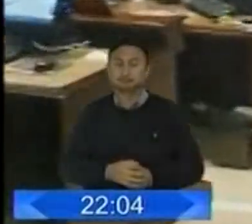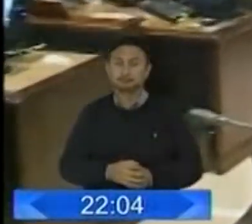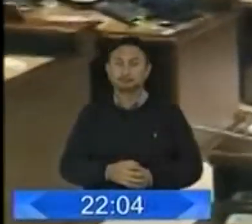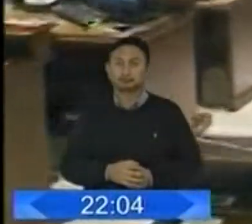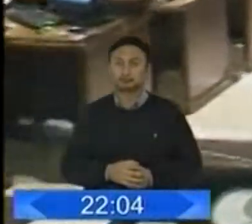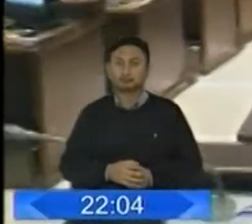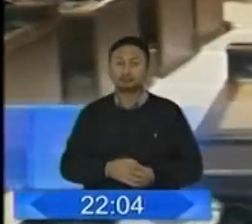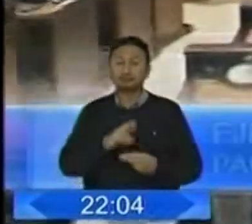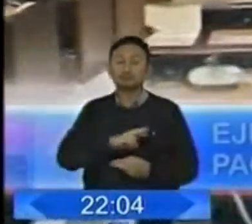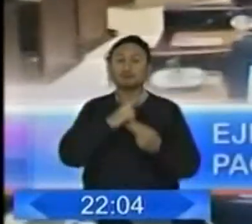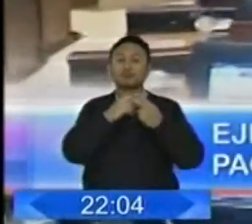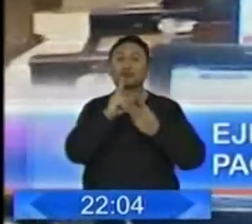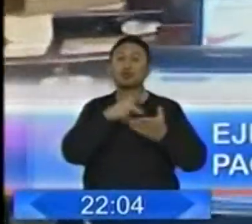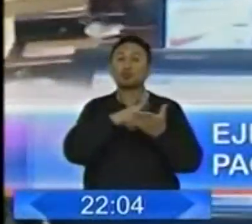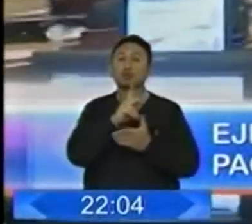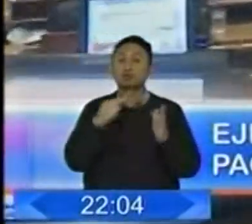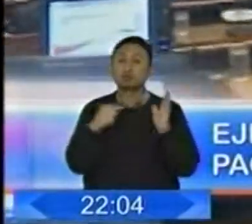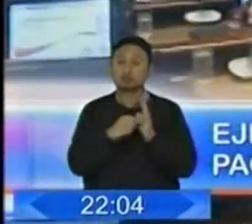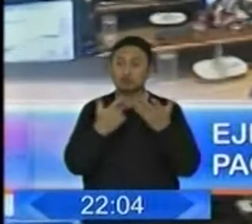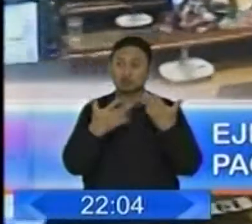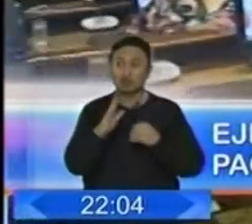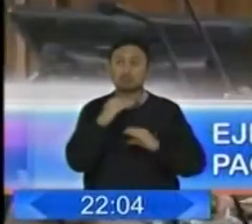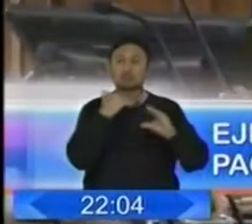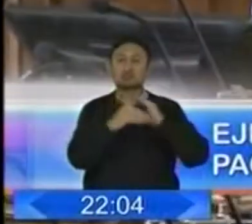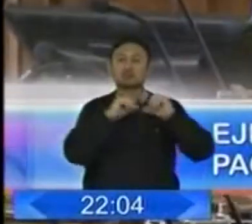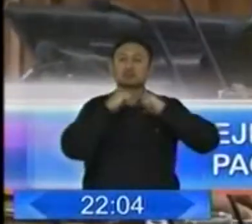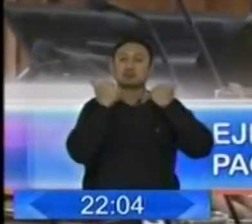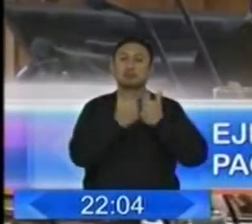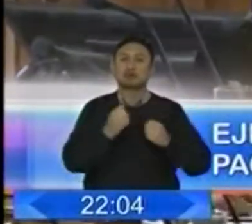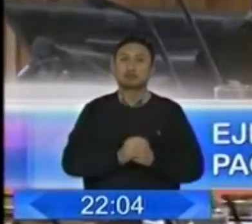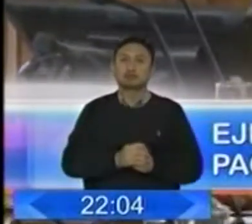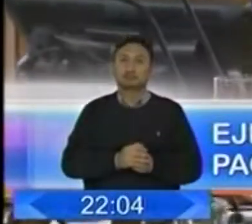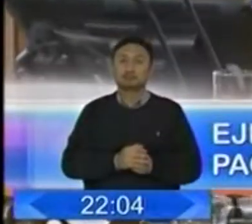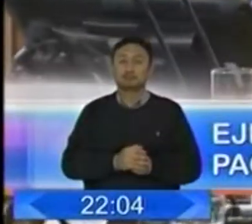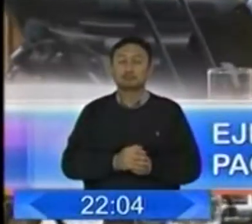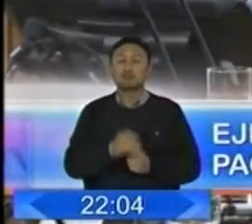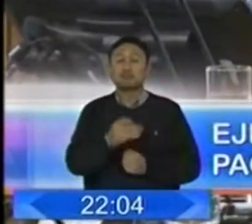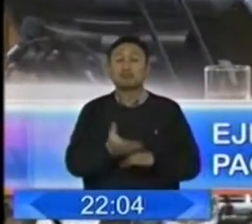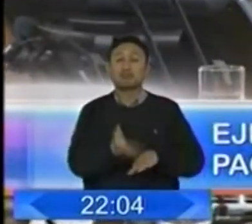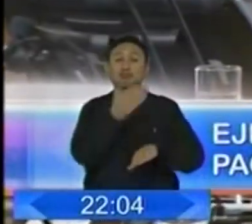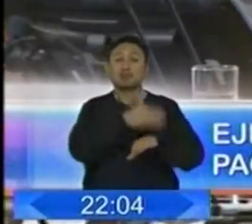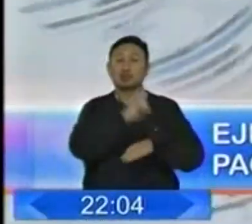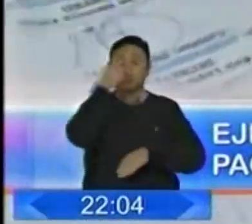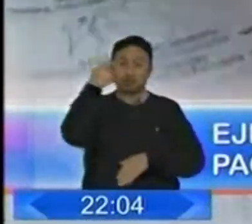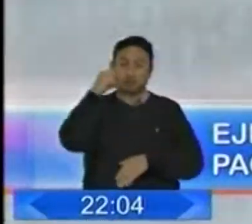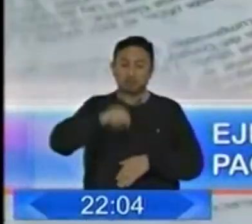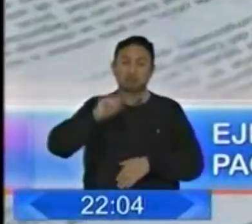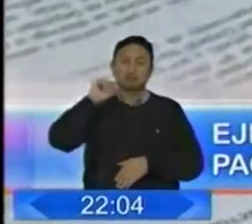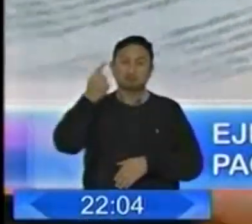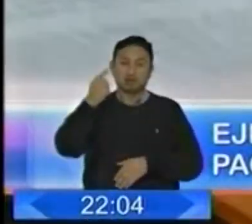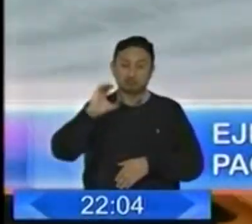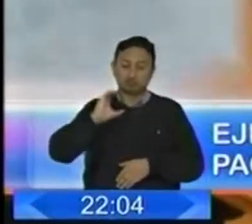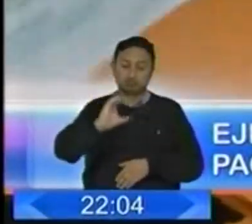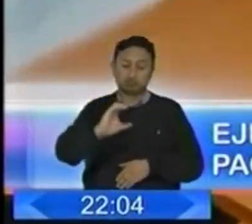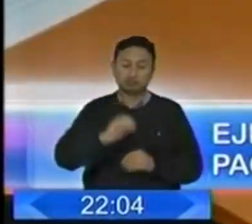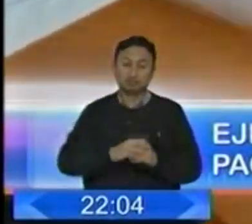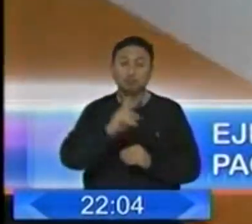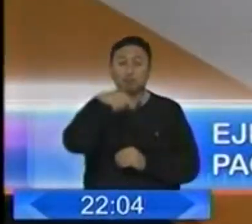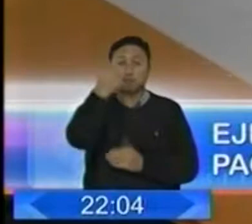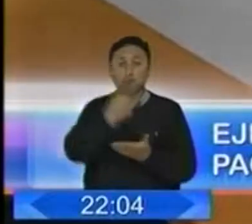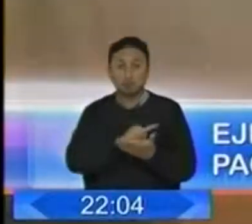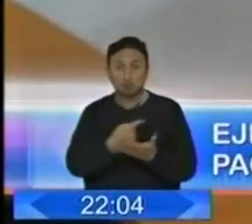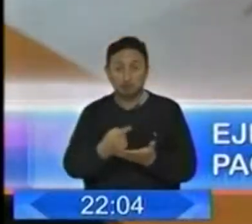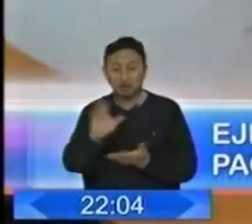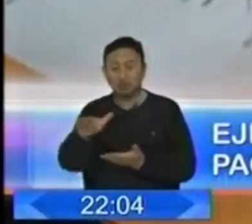Finalmente, las reformas tributarias llegaron a la Asamblea Nacional. Esta es la primera parte del paquete que remite el Ejecutivo. En las próximas semanas, enviará